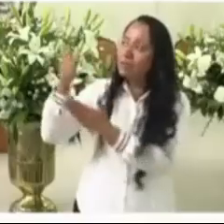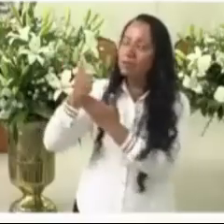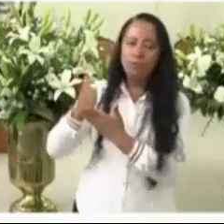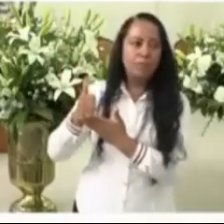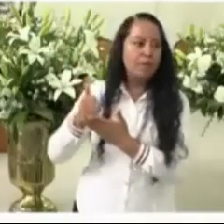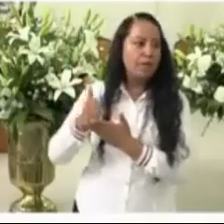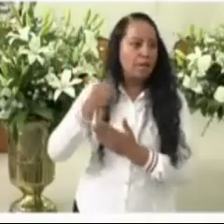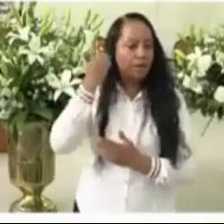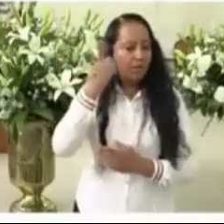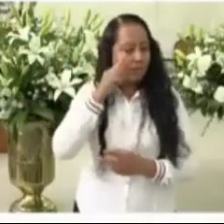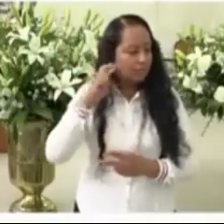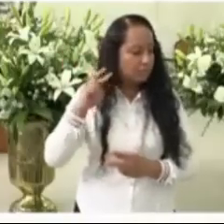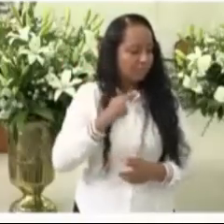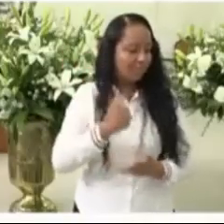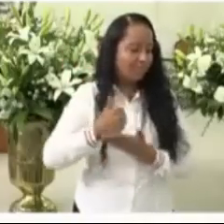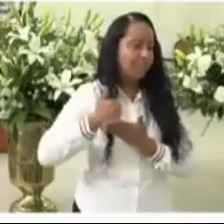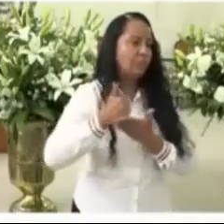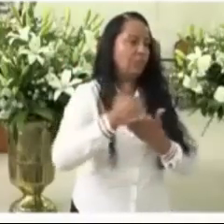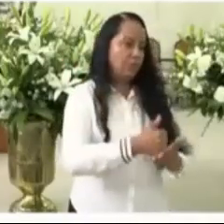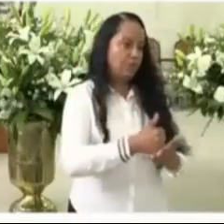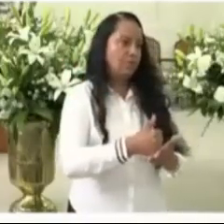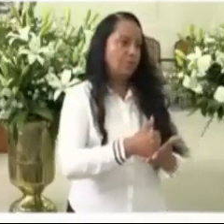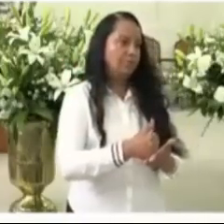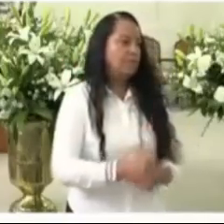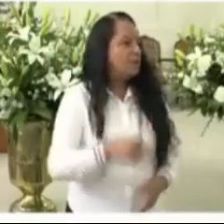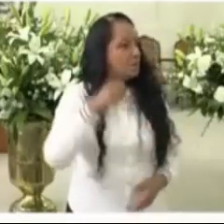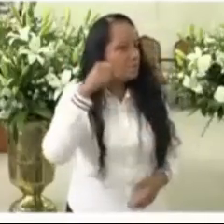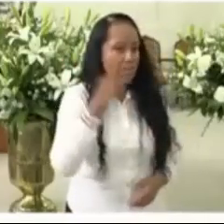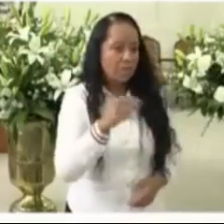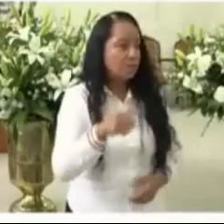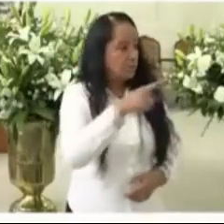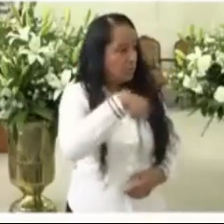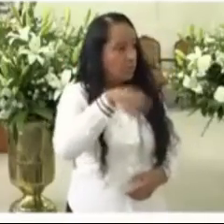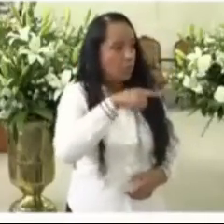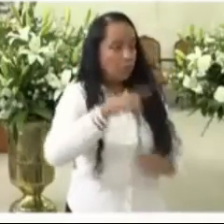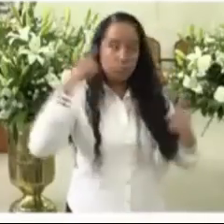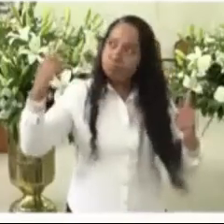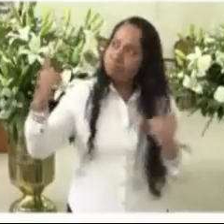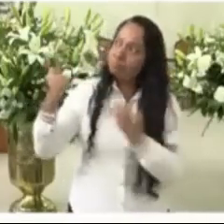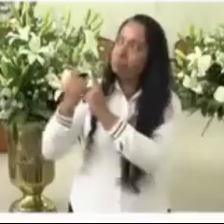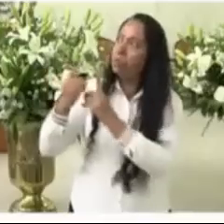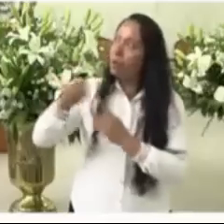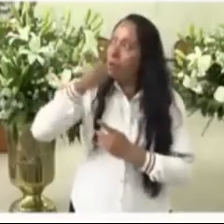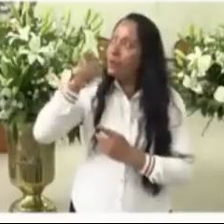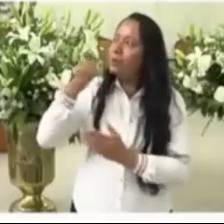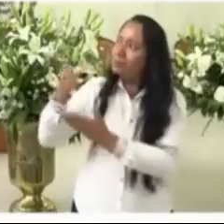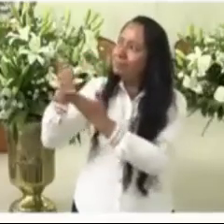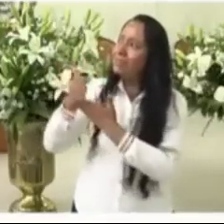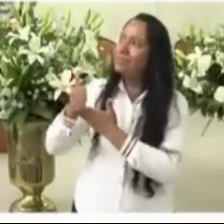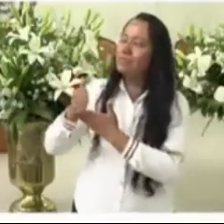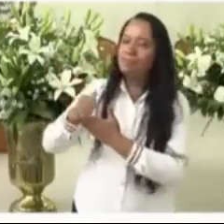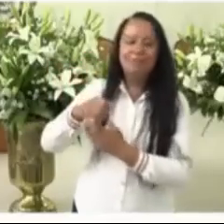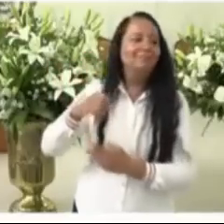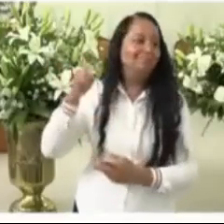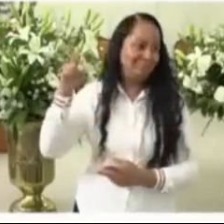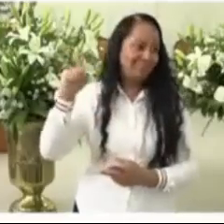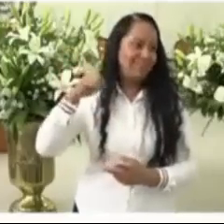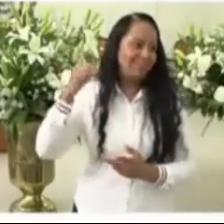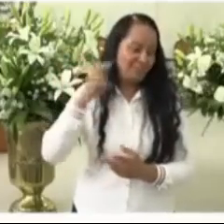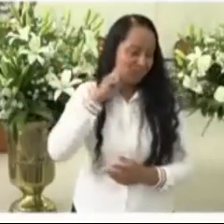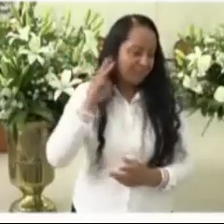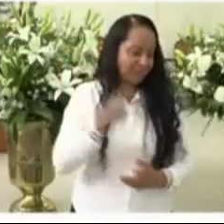actitud de todo aquel pueblo, es el mismo, hermano, hermana, amada iglesia, es el mismo